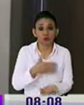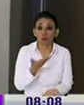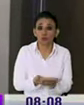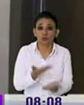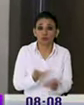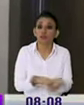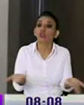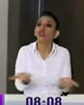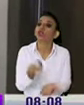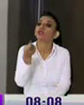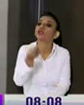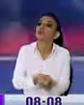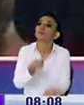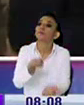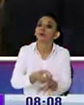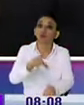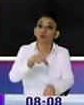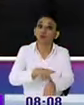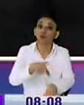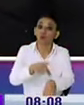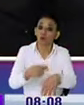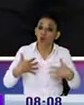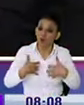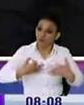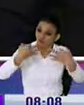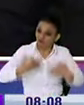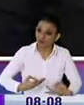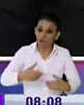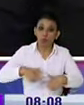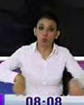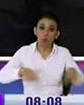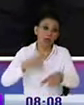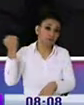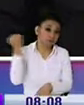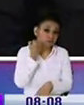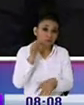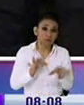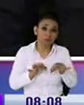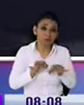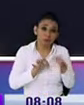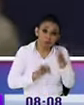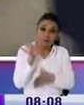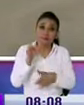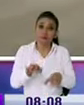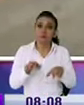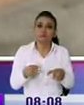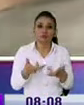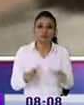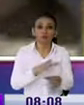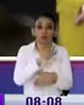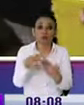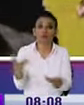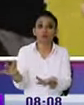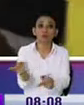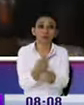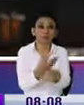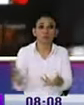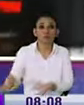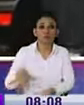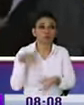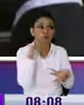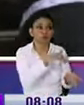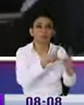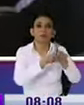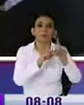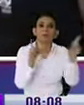ningún certificado veterinario de que haya sido faenado en algún matadero autorizado. Por ende, todo ese producto va a ser transportado a la empresa de Rastro